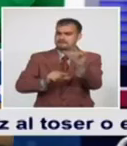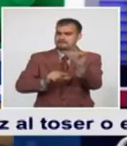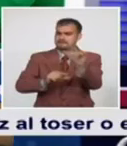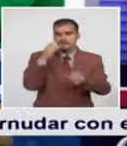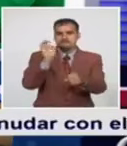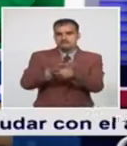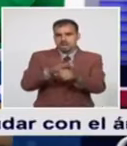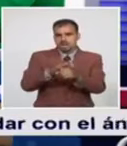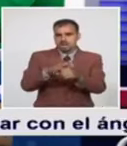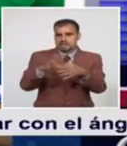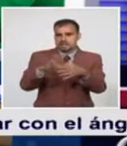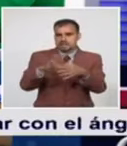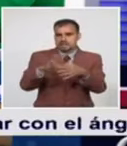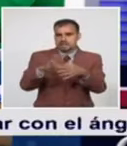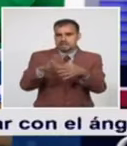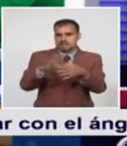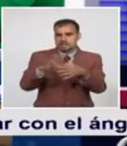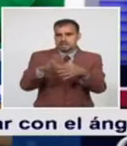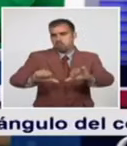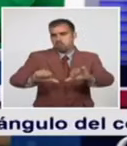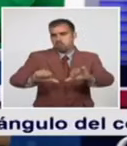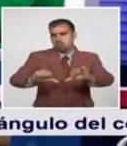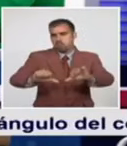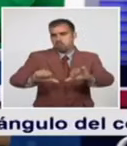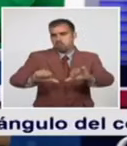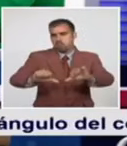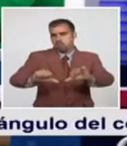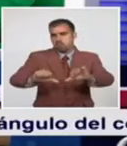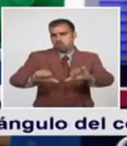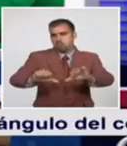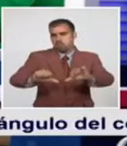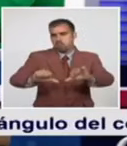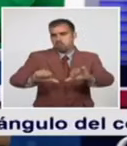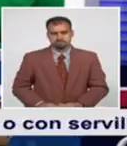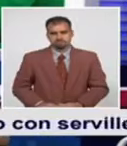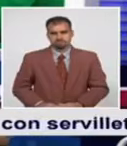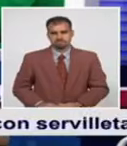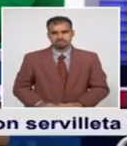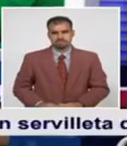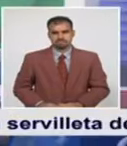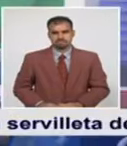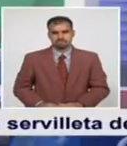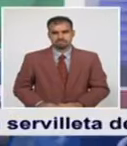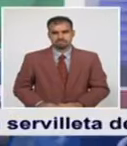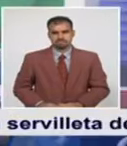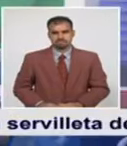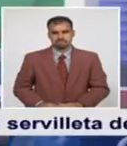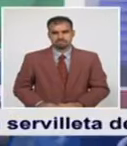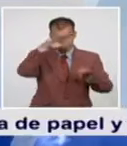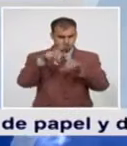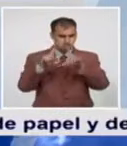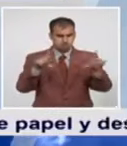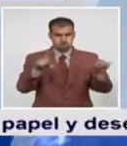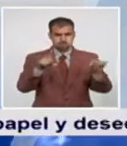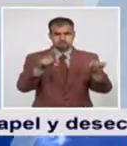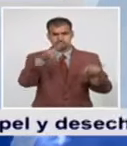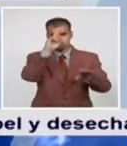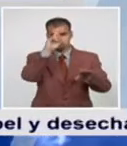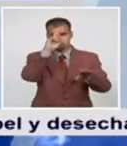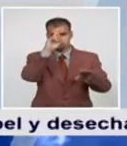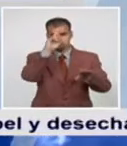la composición de las edades. En Cuba hoy, con 22.073 pacientes